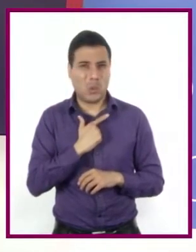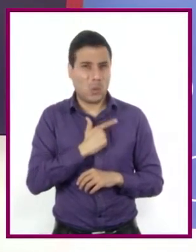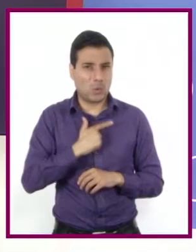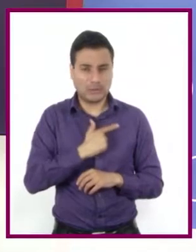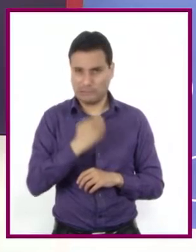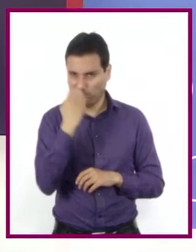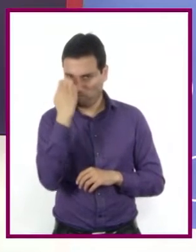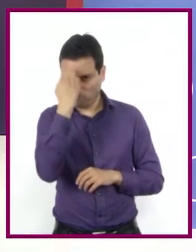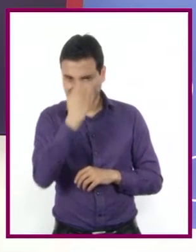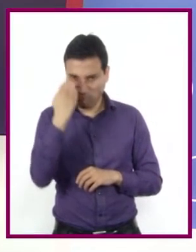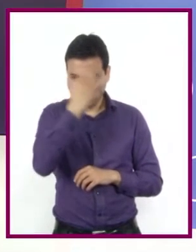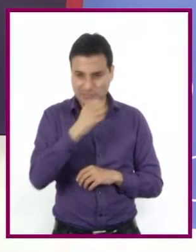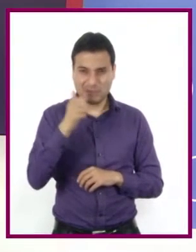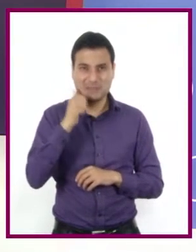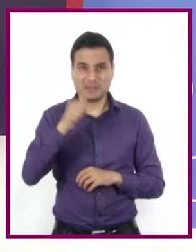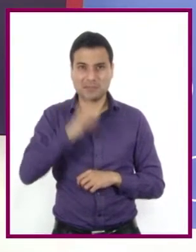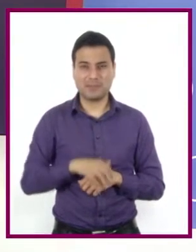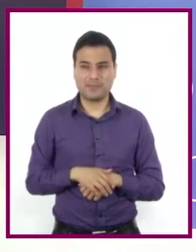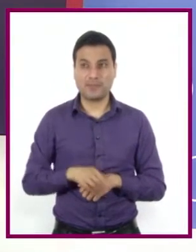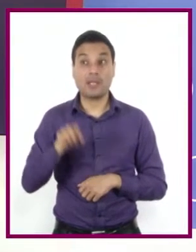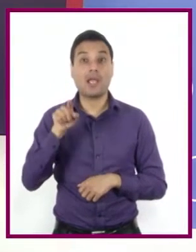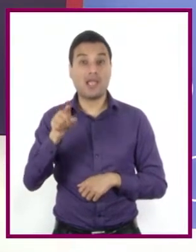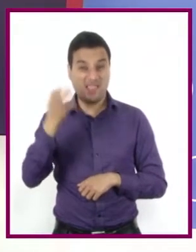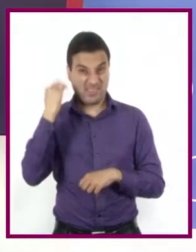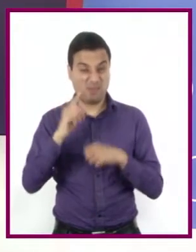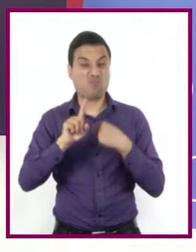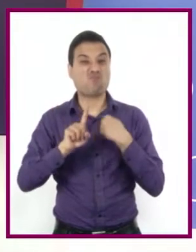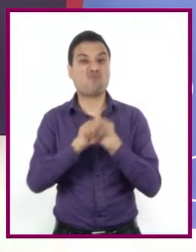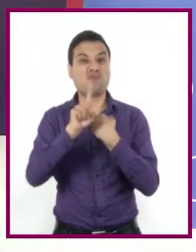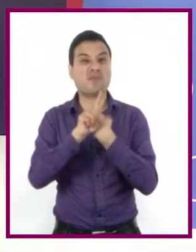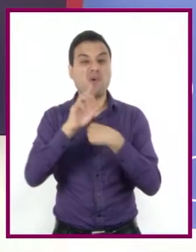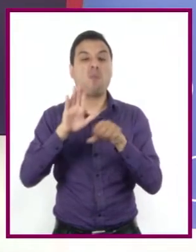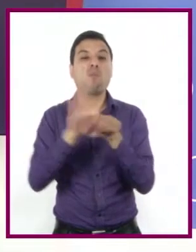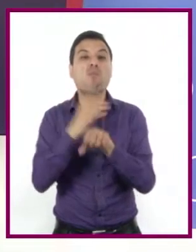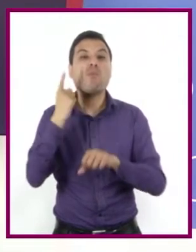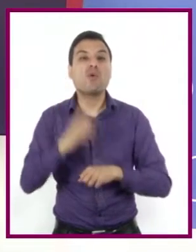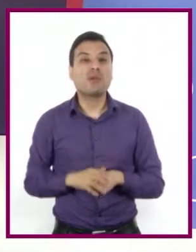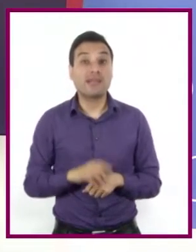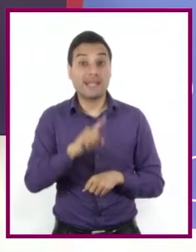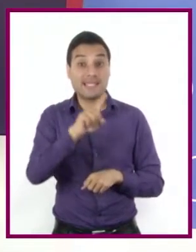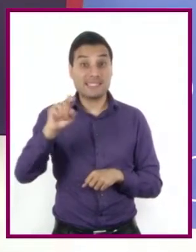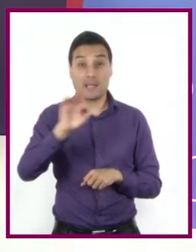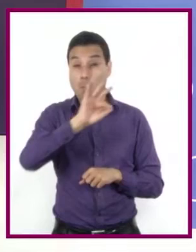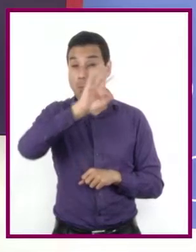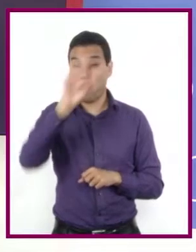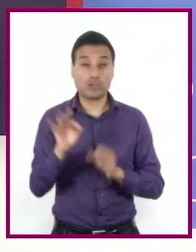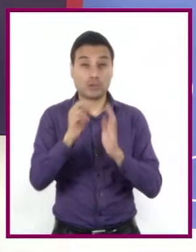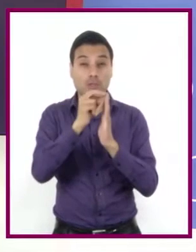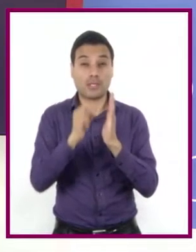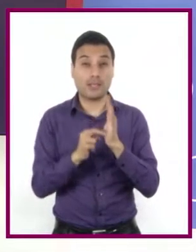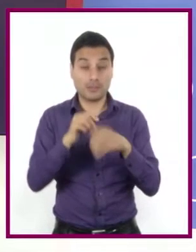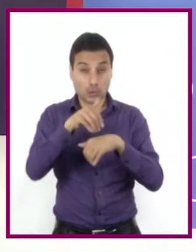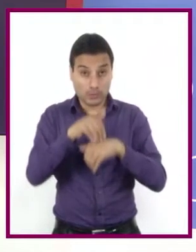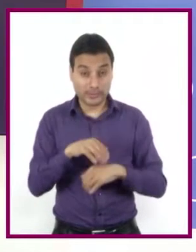que tuvo conflictos por no respetar al 100% los cánones de esa época.